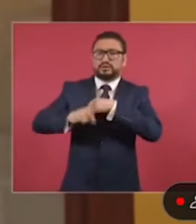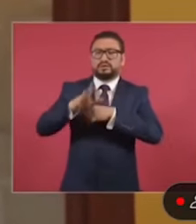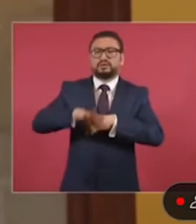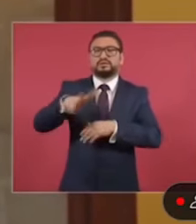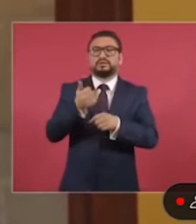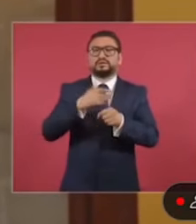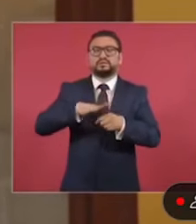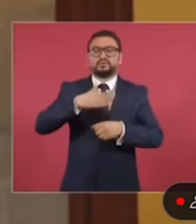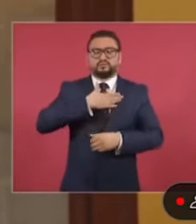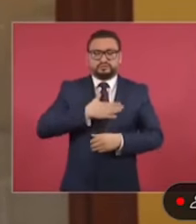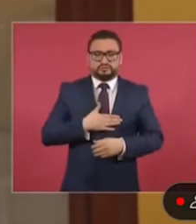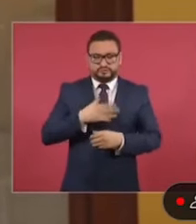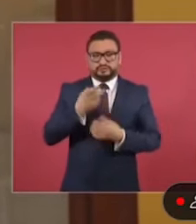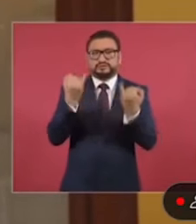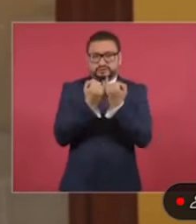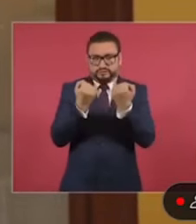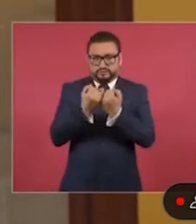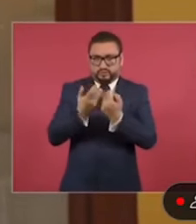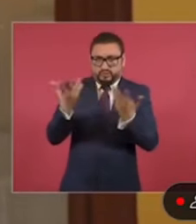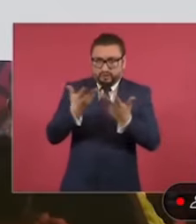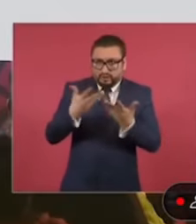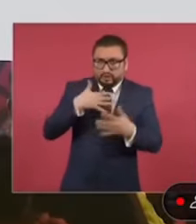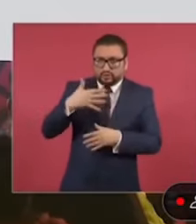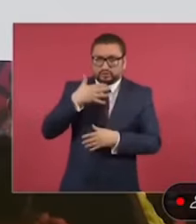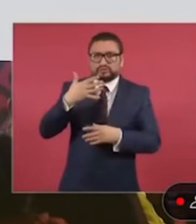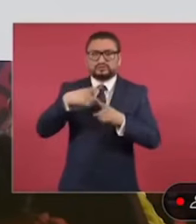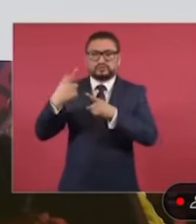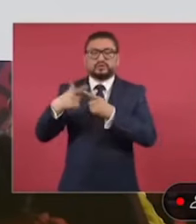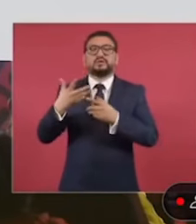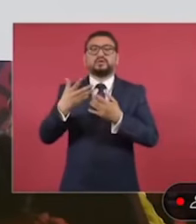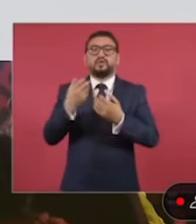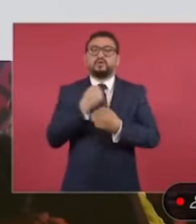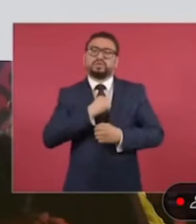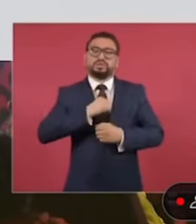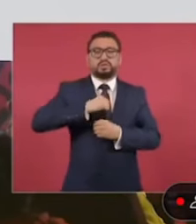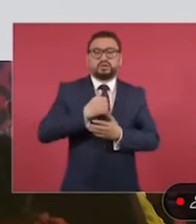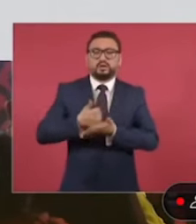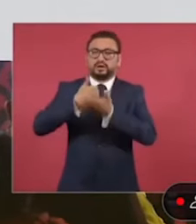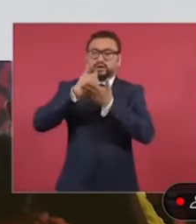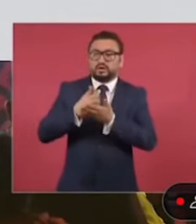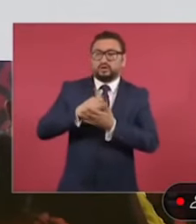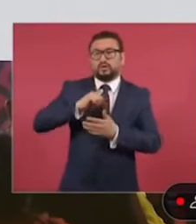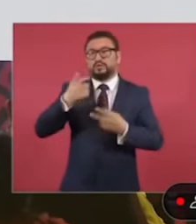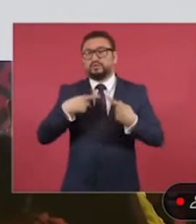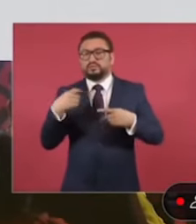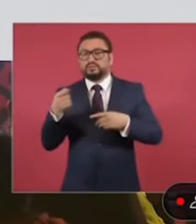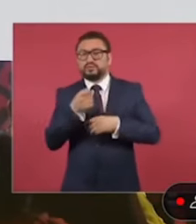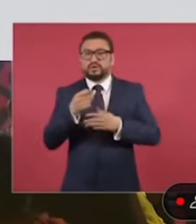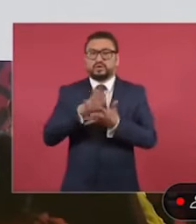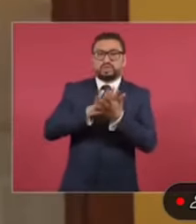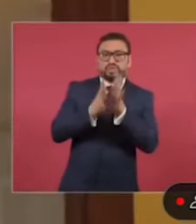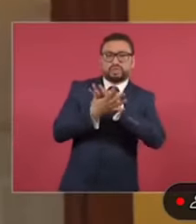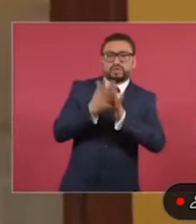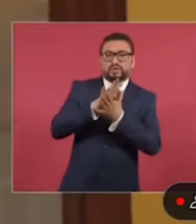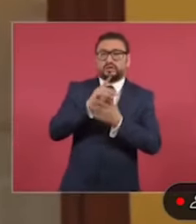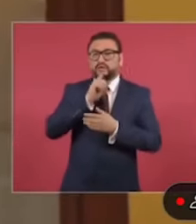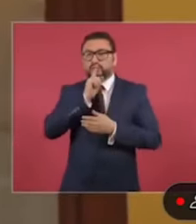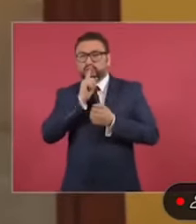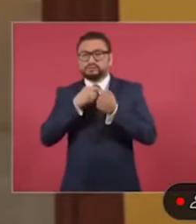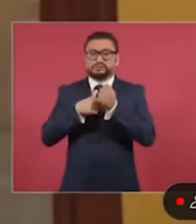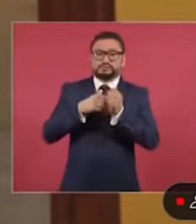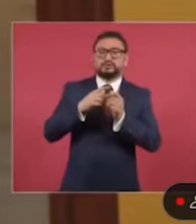corte pero en cada uno de los 32 circuitos judiciales se voten por los respectivos magistrados de circuito y jueces